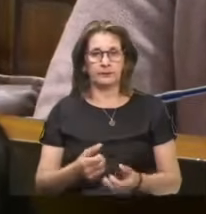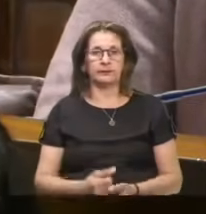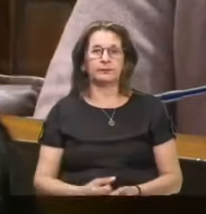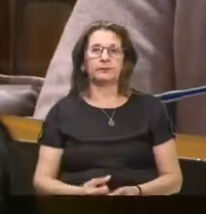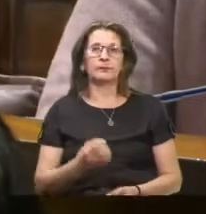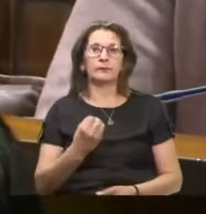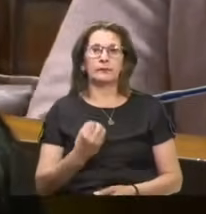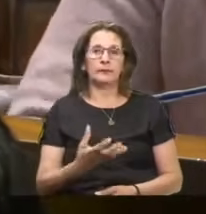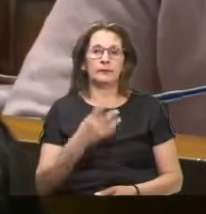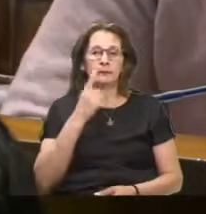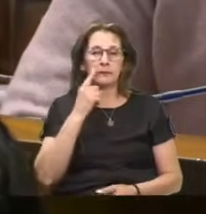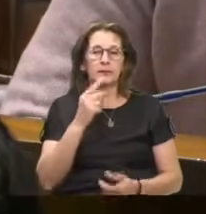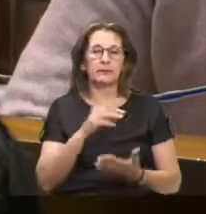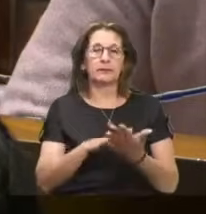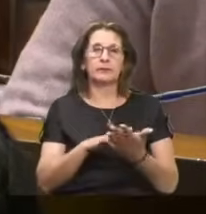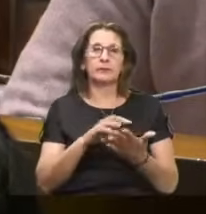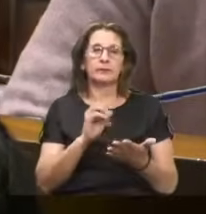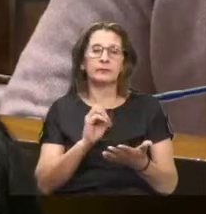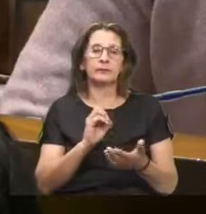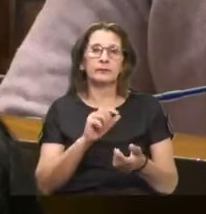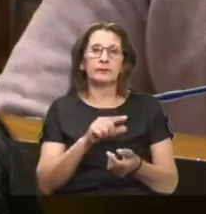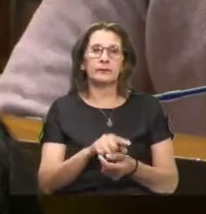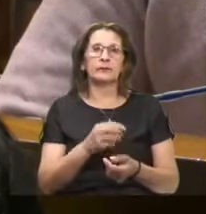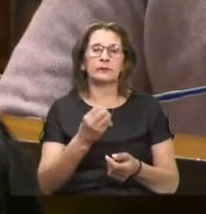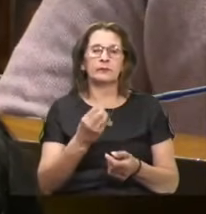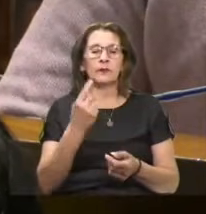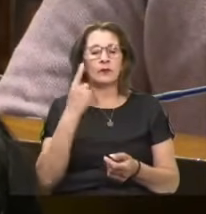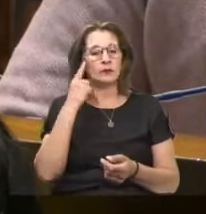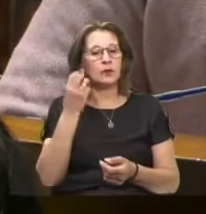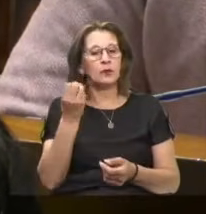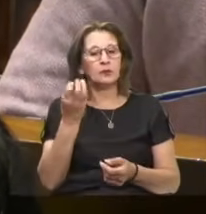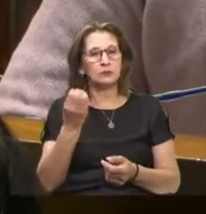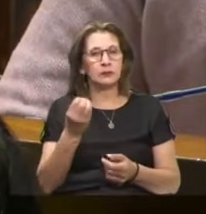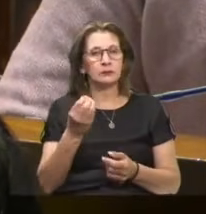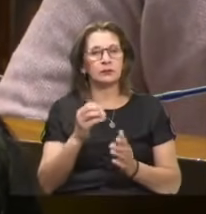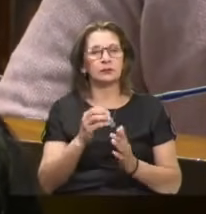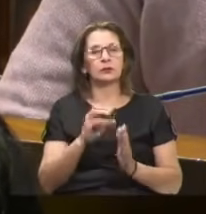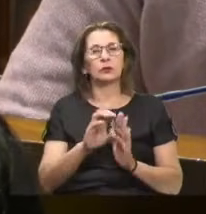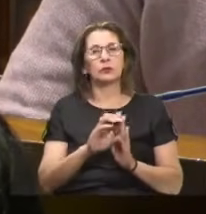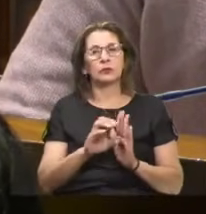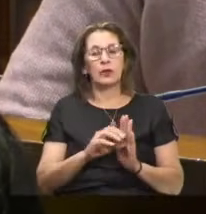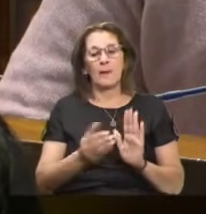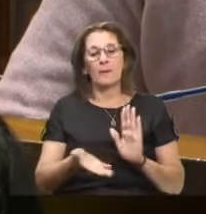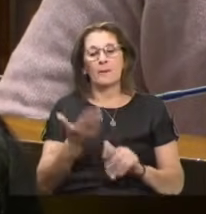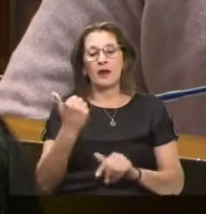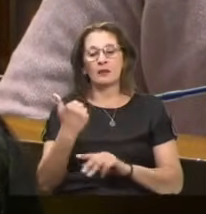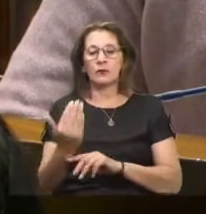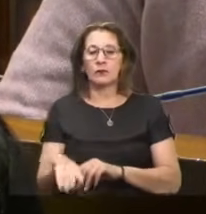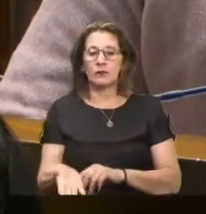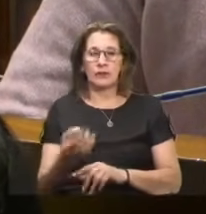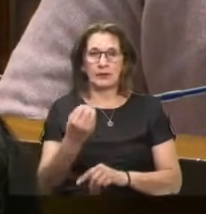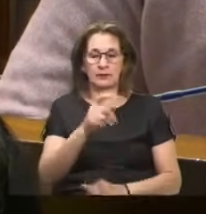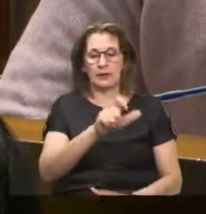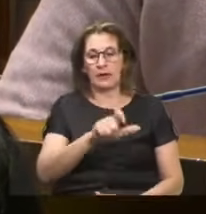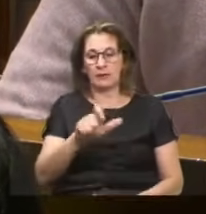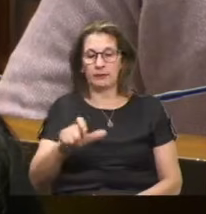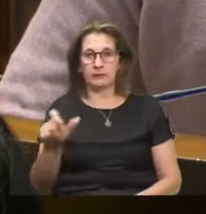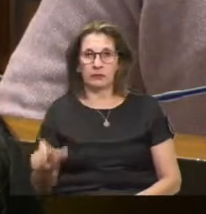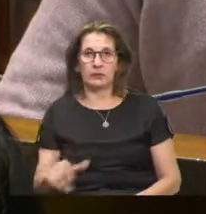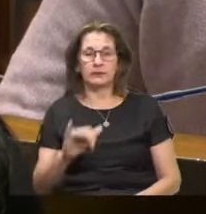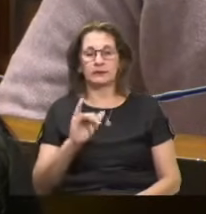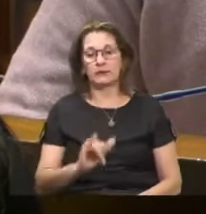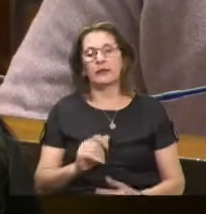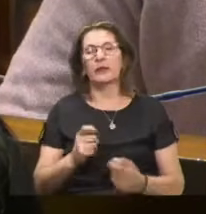interpretar los preceptos constitucionales, priorizando la norma más favorable a las personas y garantizando